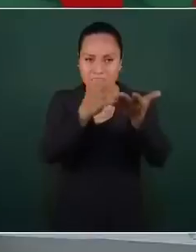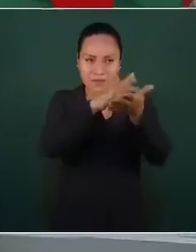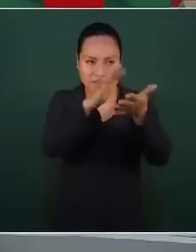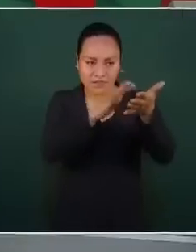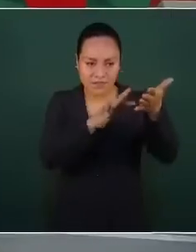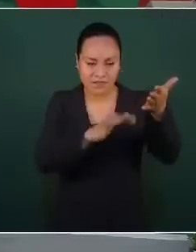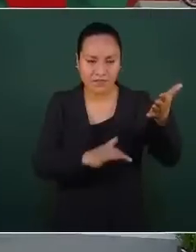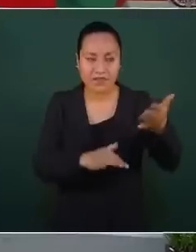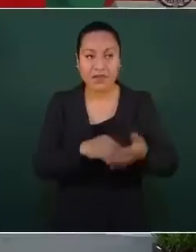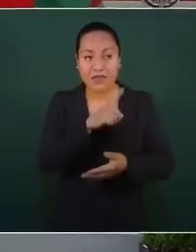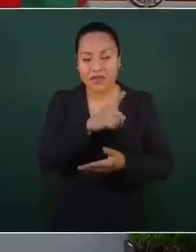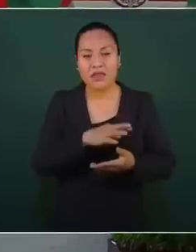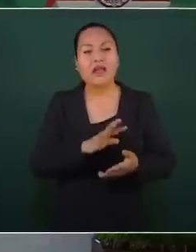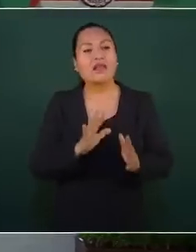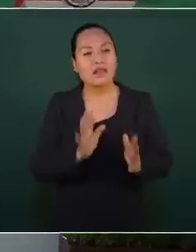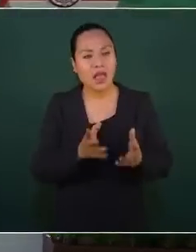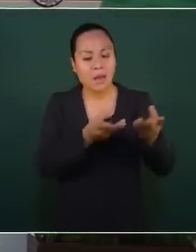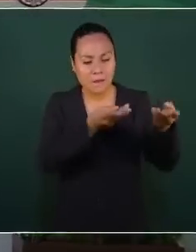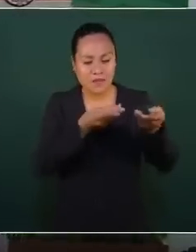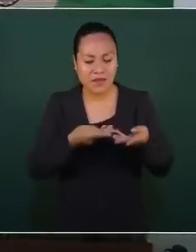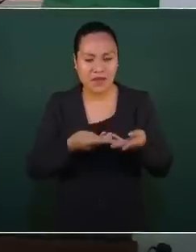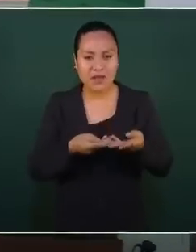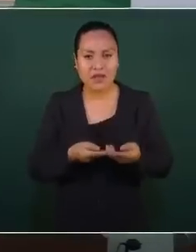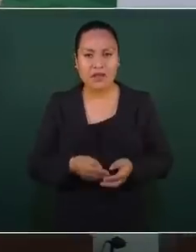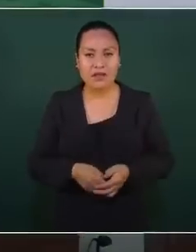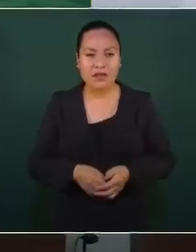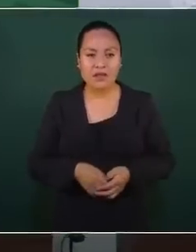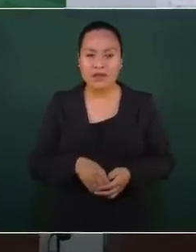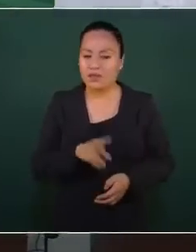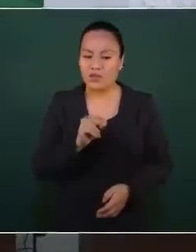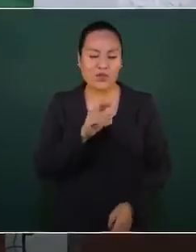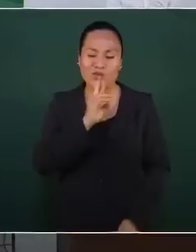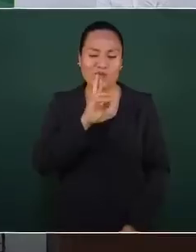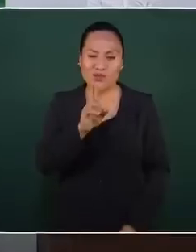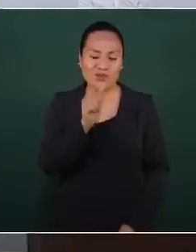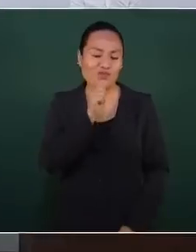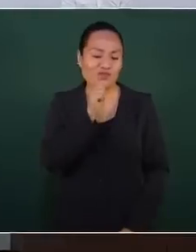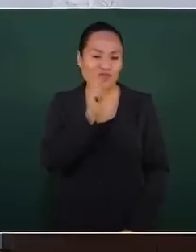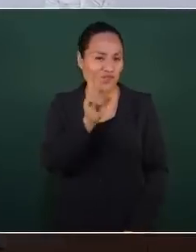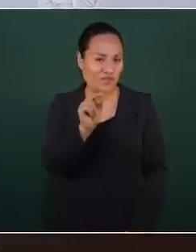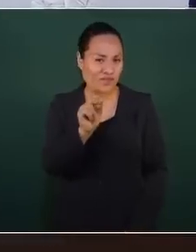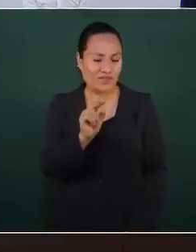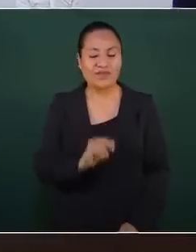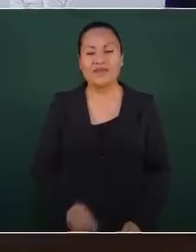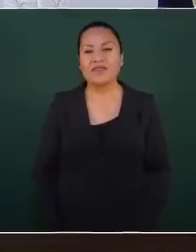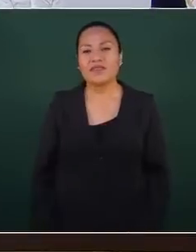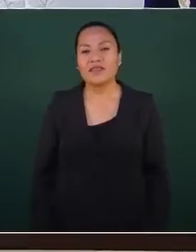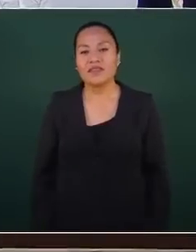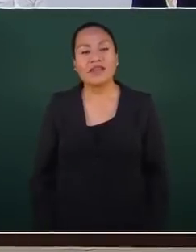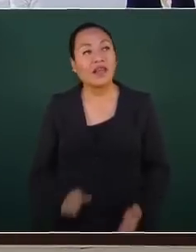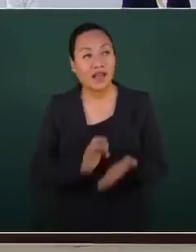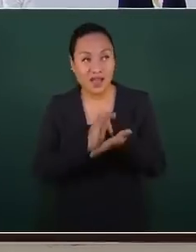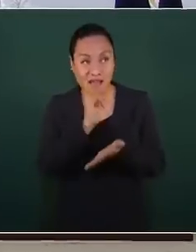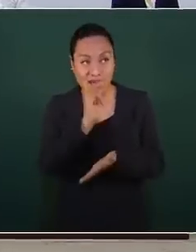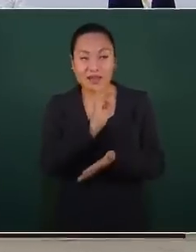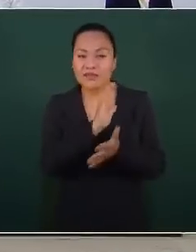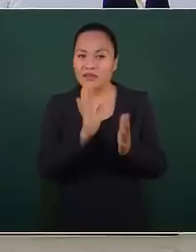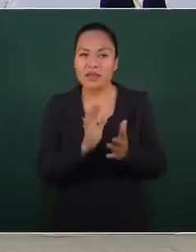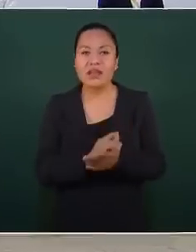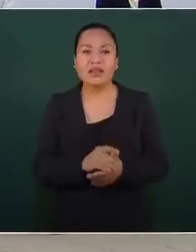Nos envió una carta, pero no es respuesta a esta, que le agradecemos mucho, que no había